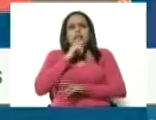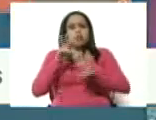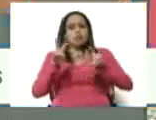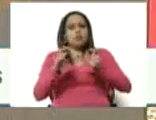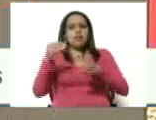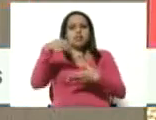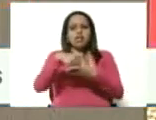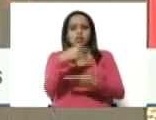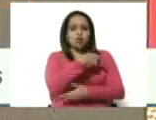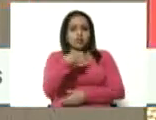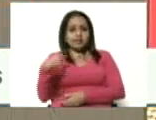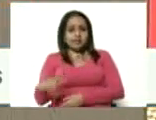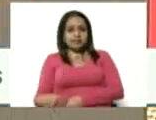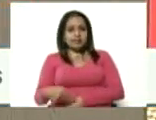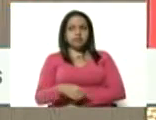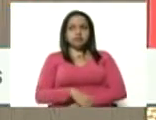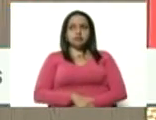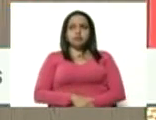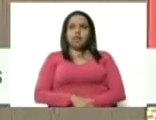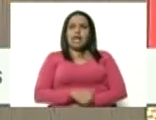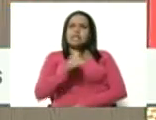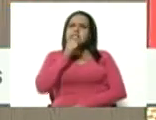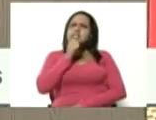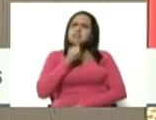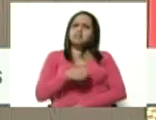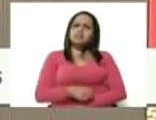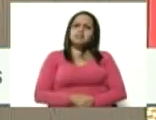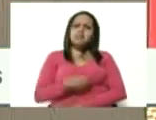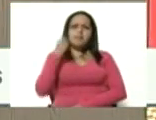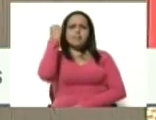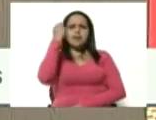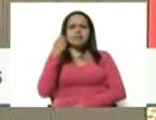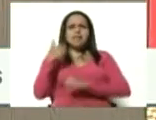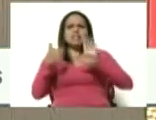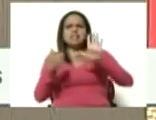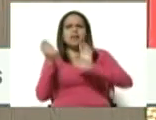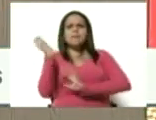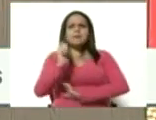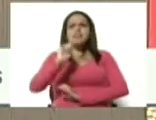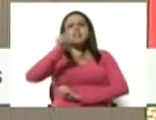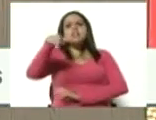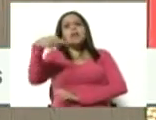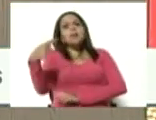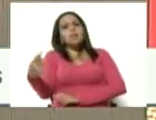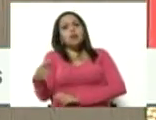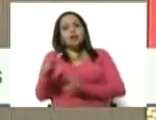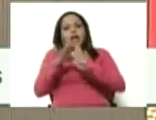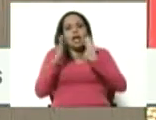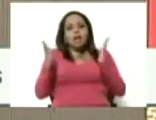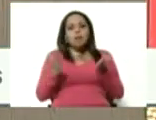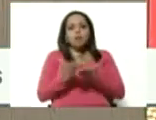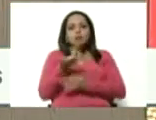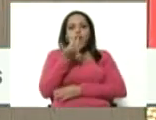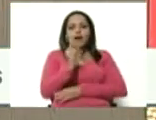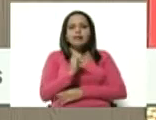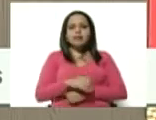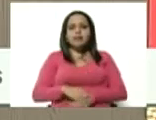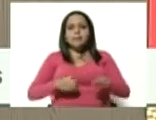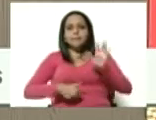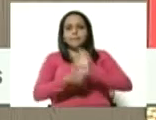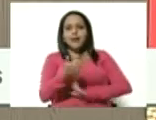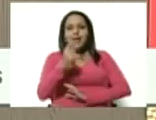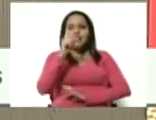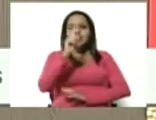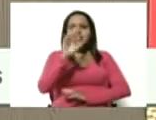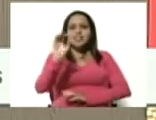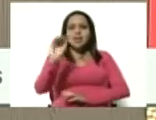China. Y dice, ¿quién iba a pensar que 6 meses más tarde el mundo tendría más de 10